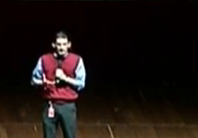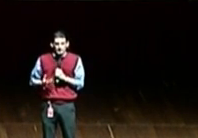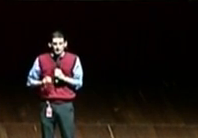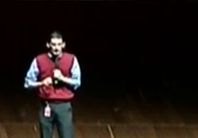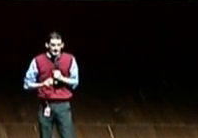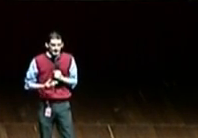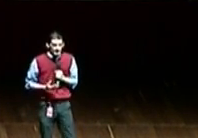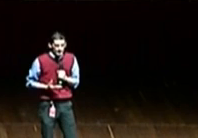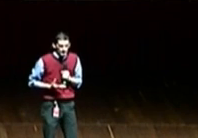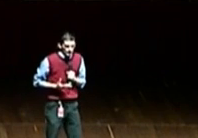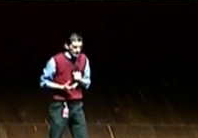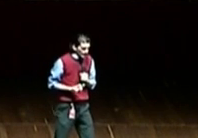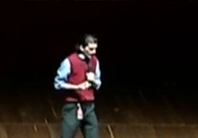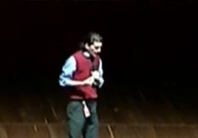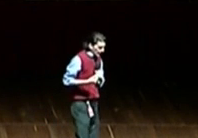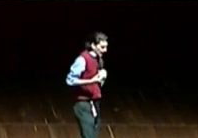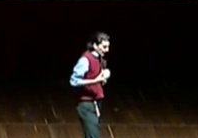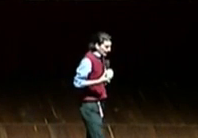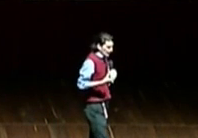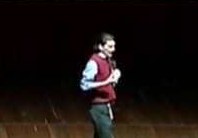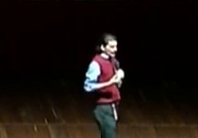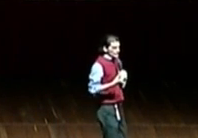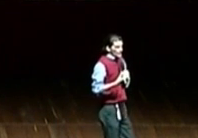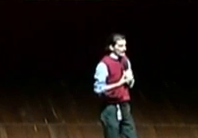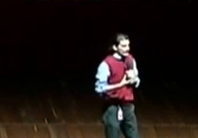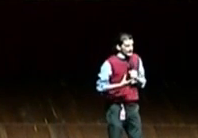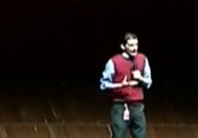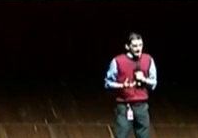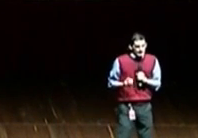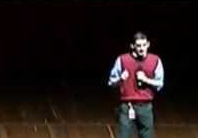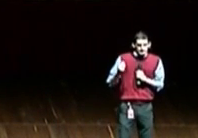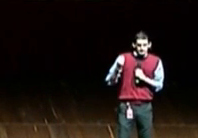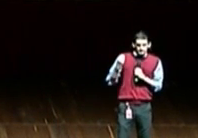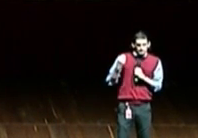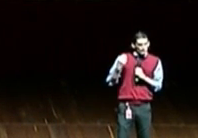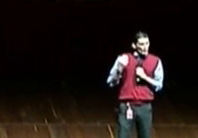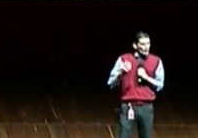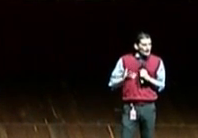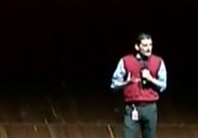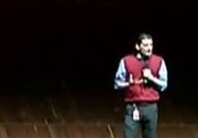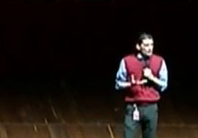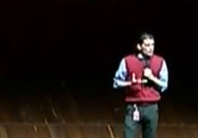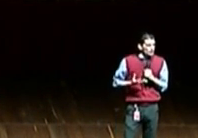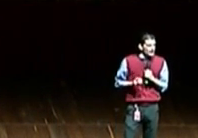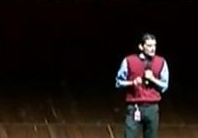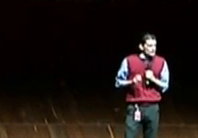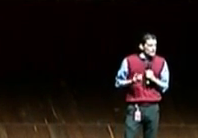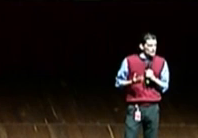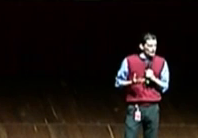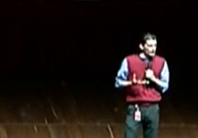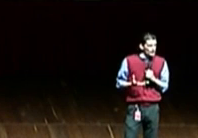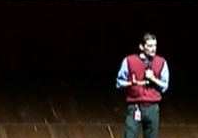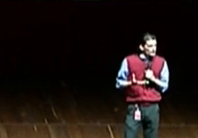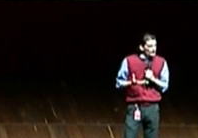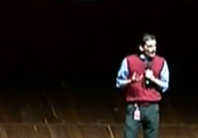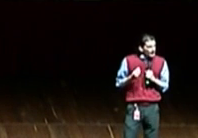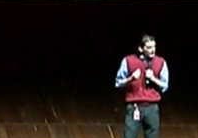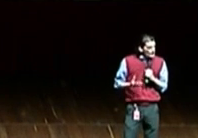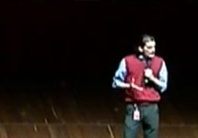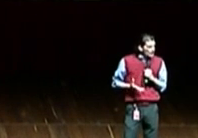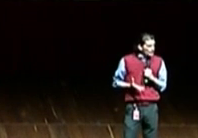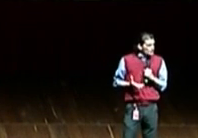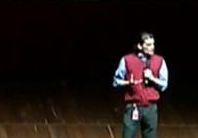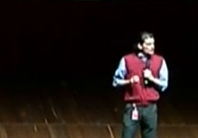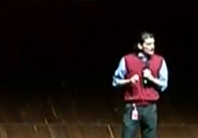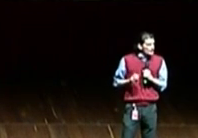cuando estaba haciendo la presentación, el tema de las universidades obedece a los contextos históricos y